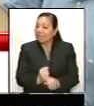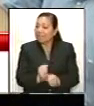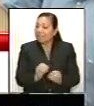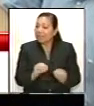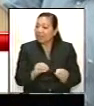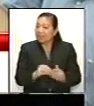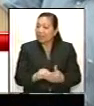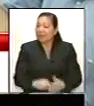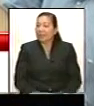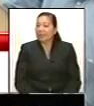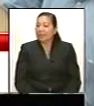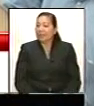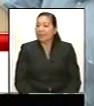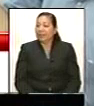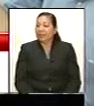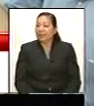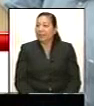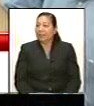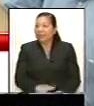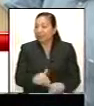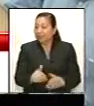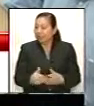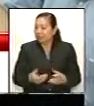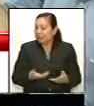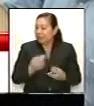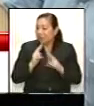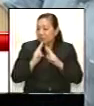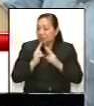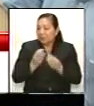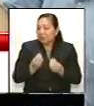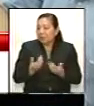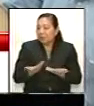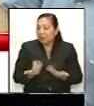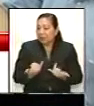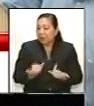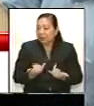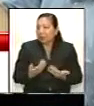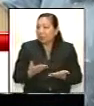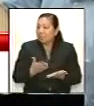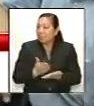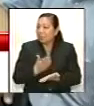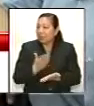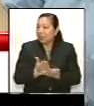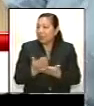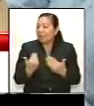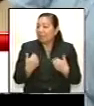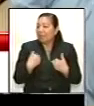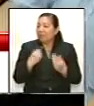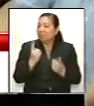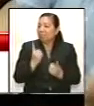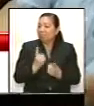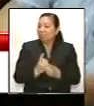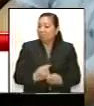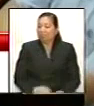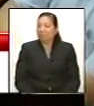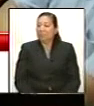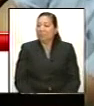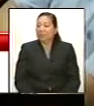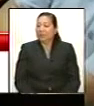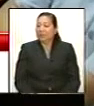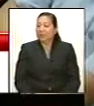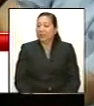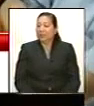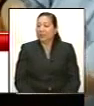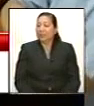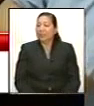realizado. Claramente ha sido un trabajo serio y los resultados nos demuestran que es una problemática que se tiene que atender de forma